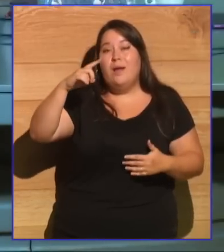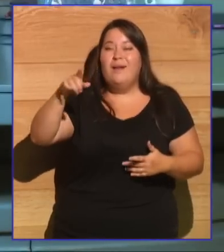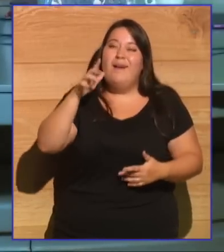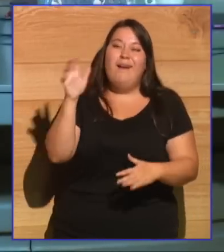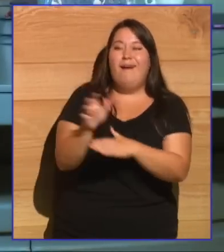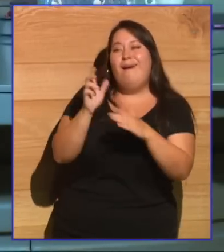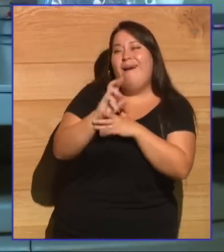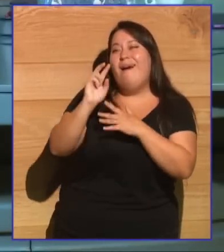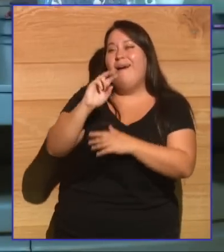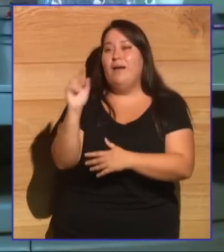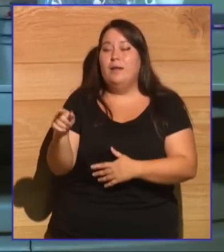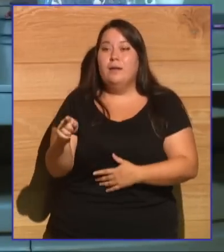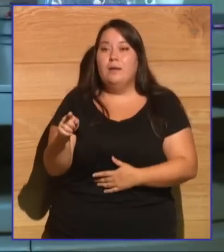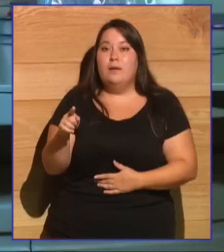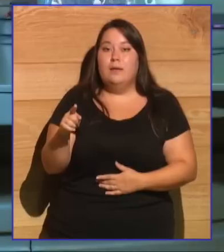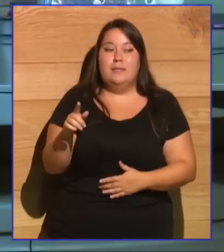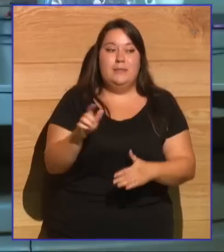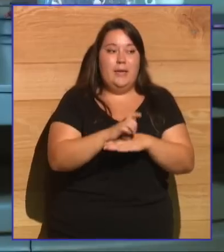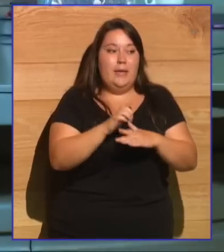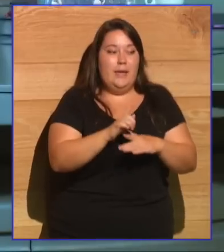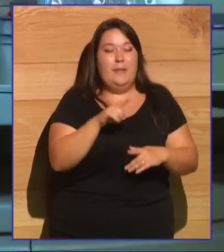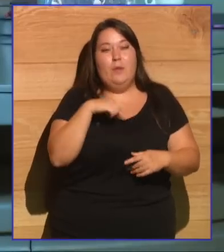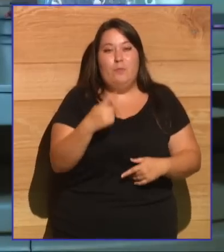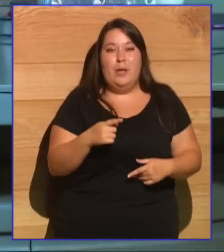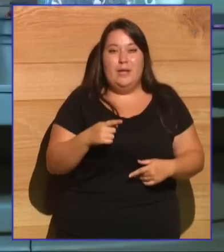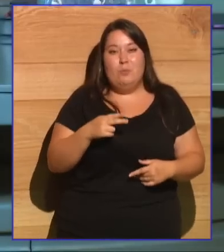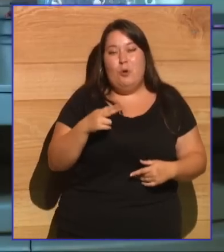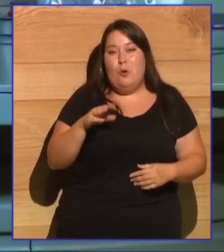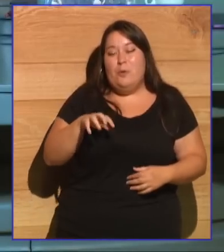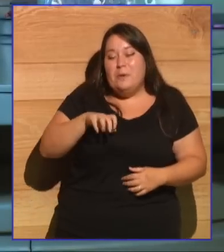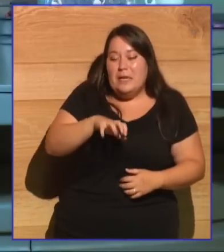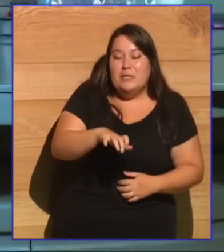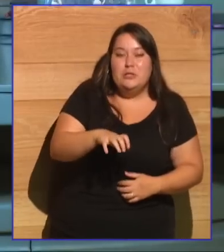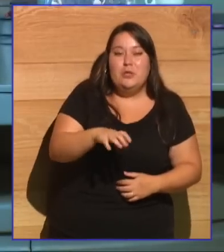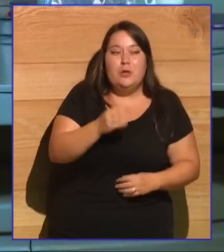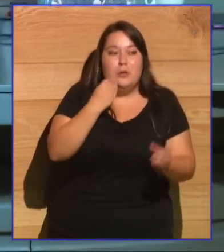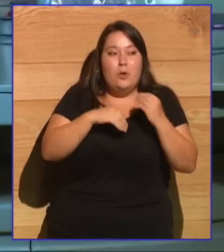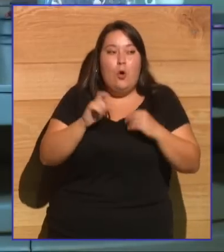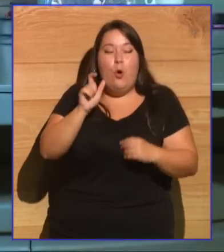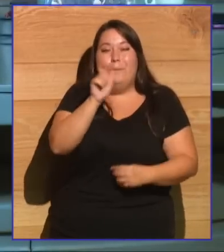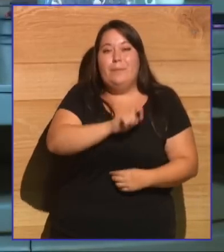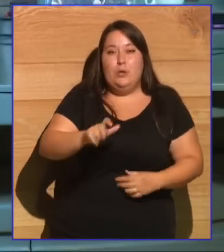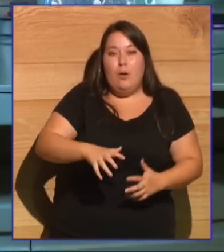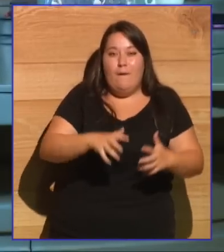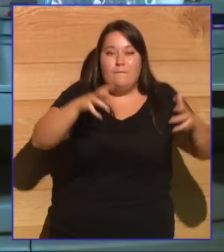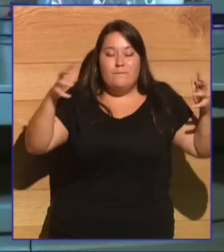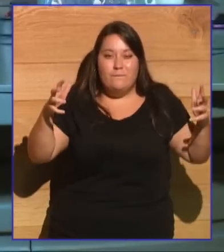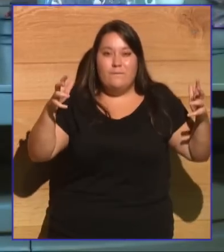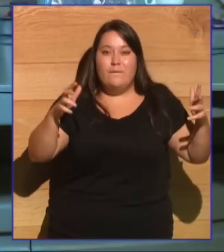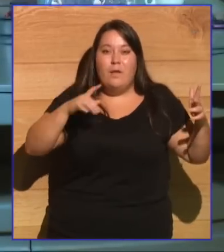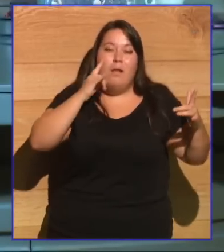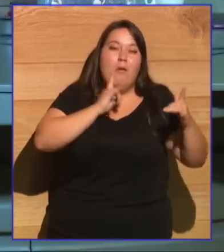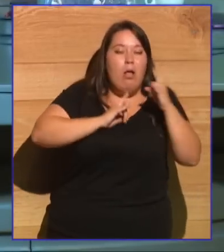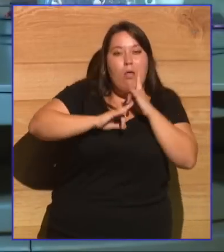y se ríe de lo que comen en la mesa y sacan insectos y sacan gente gruesa vamos babeando